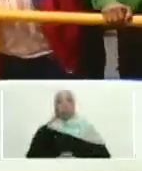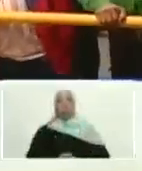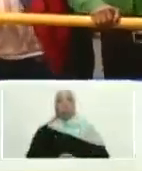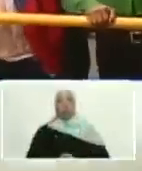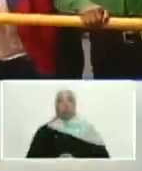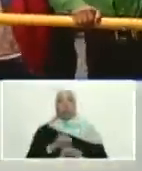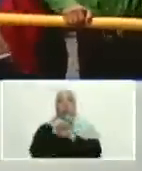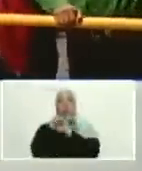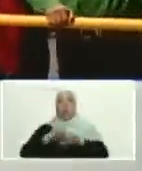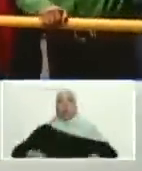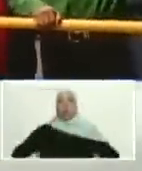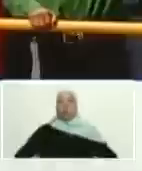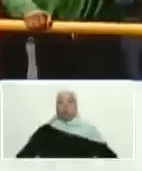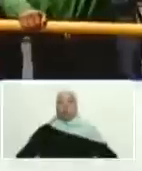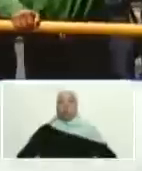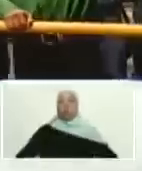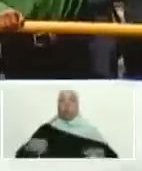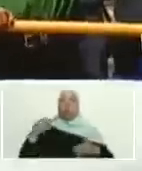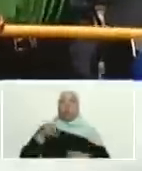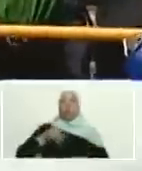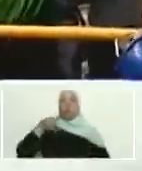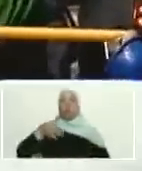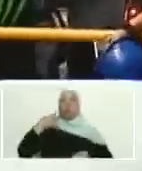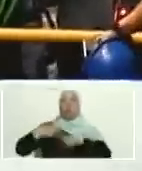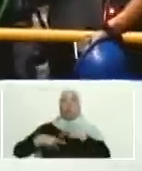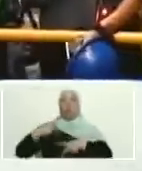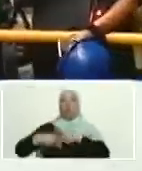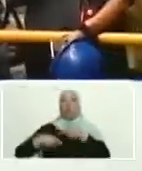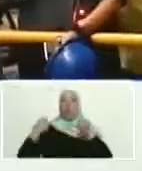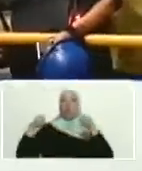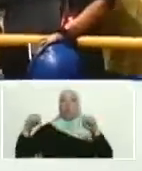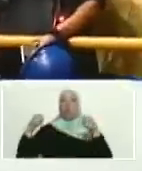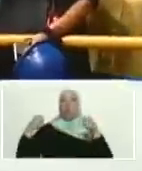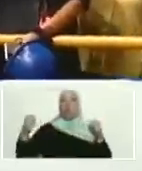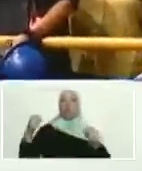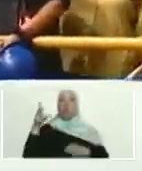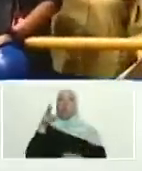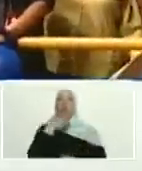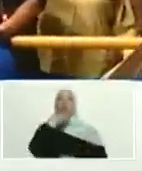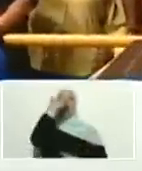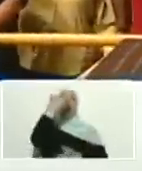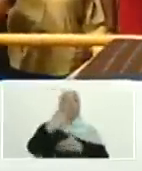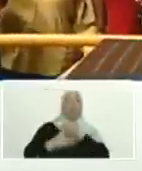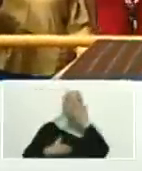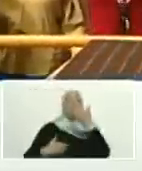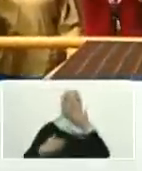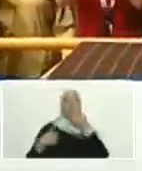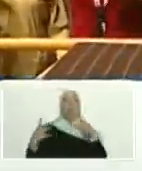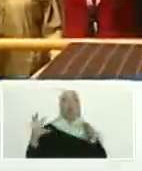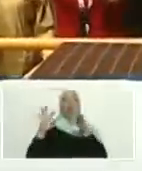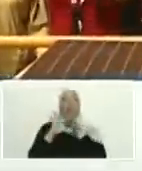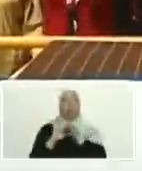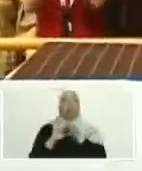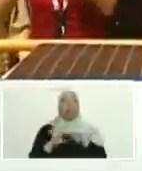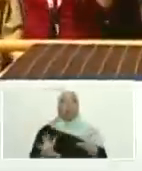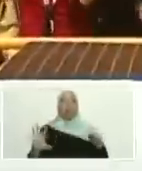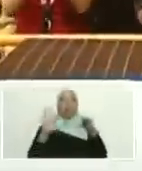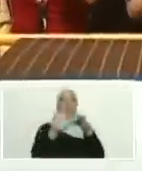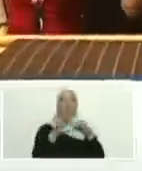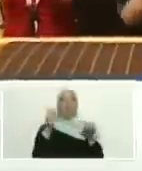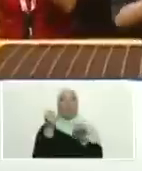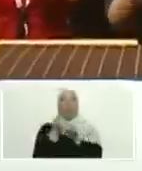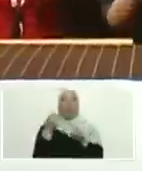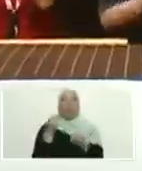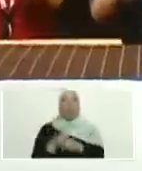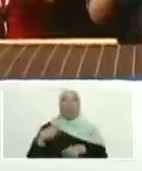Guayana activa y siempre productiva. Gritan aquí, gritan allá, unidos, unidas,